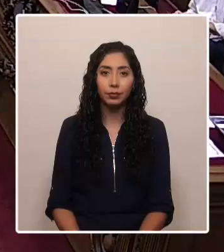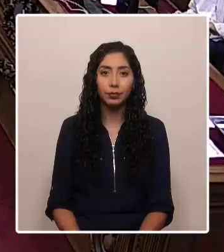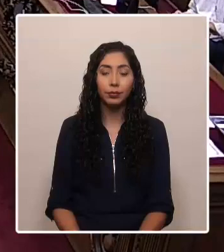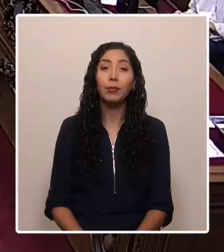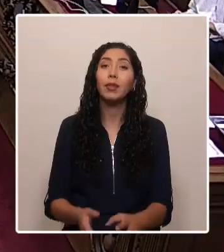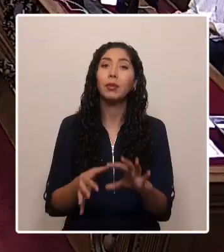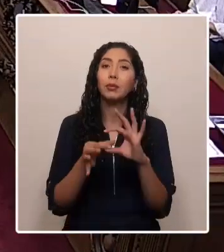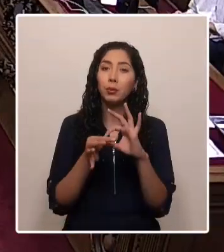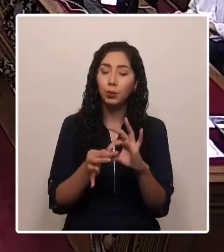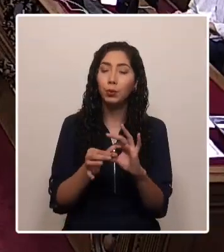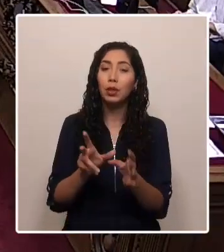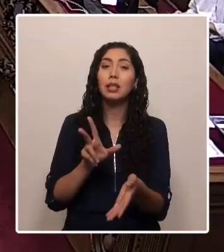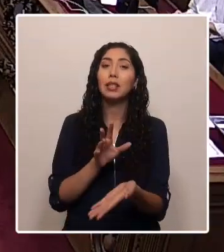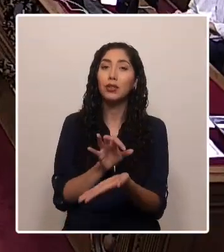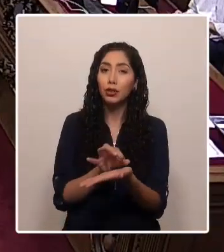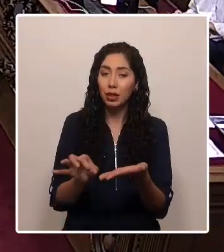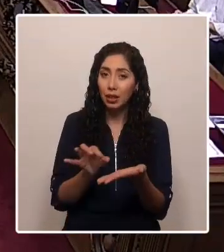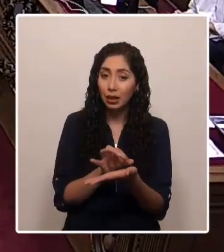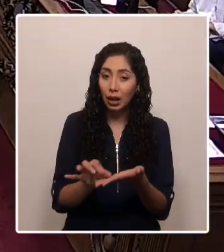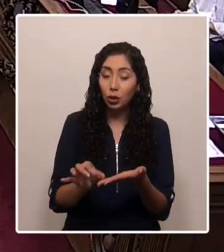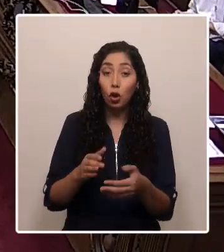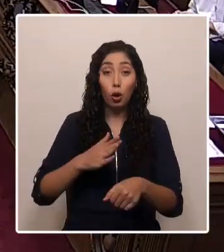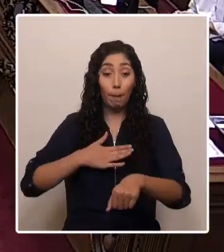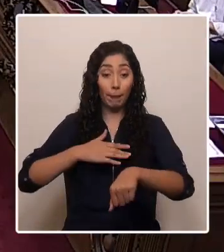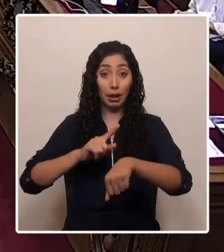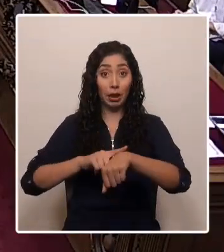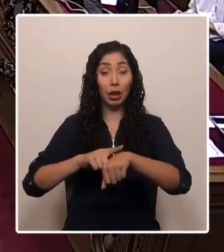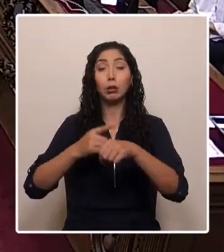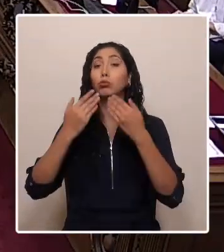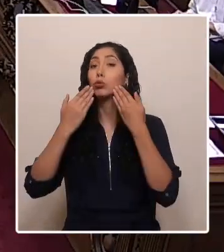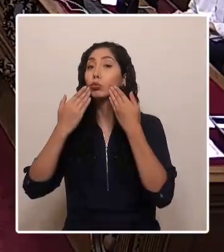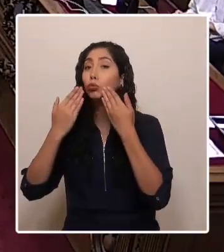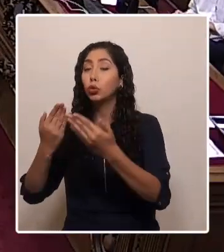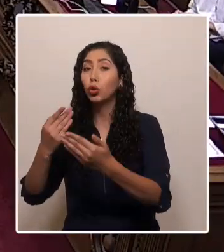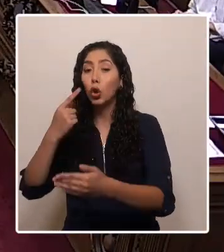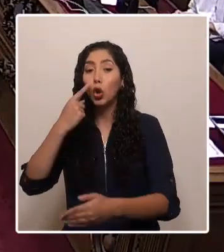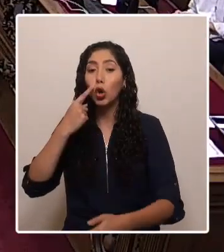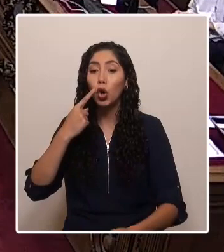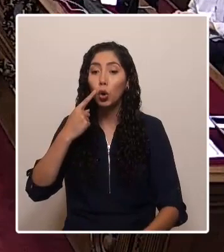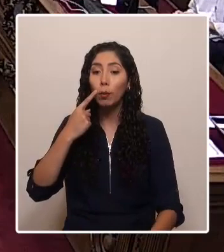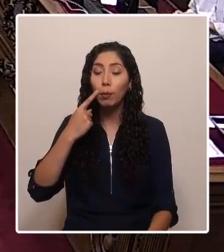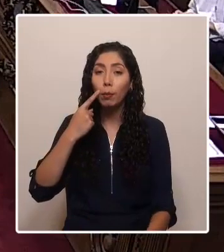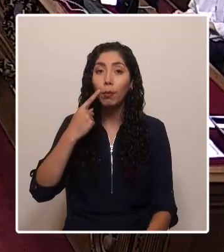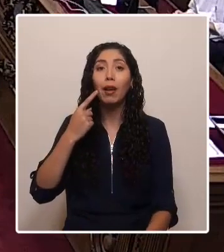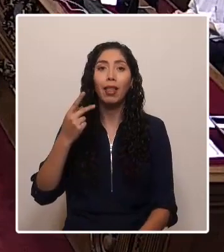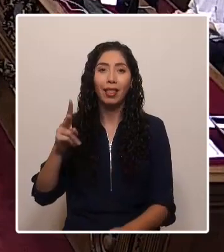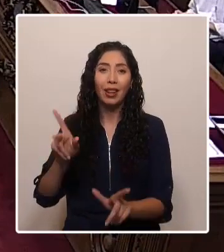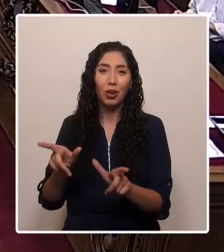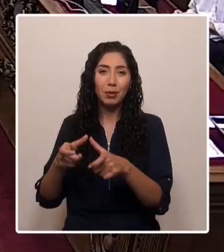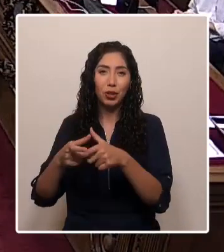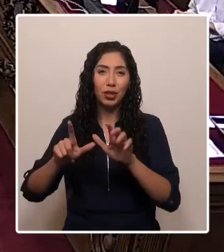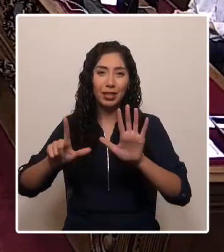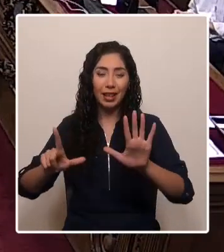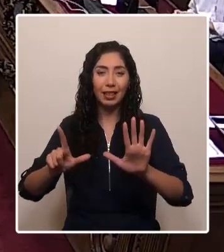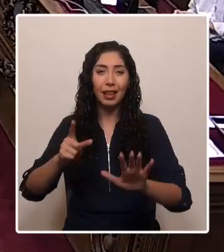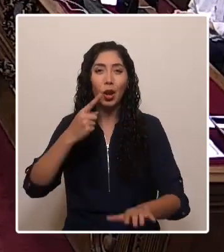Señor secretario, es para cederle mis minutos al convencional de la Comisión 7, don Ignacio